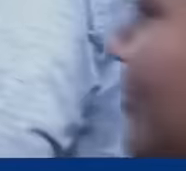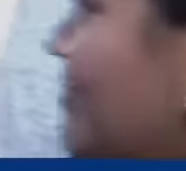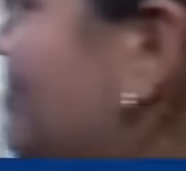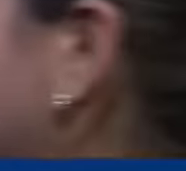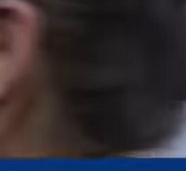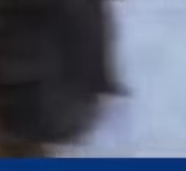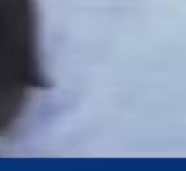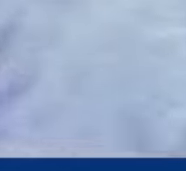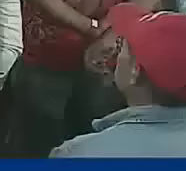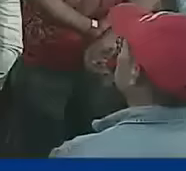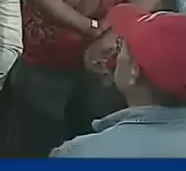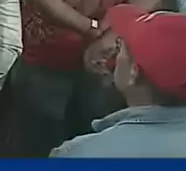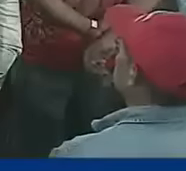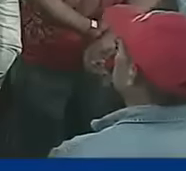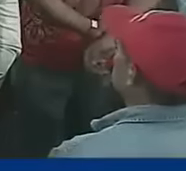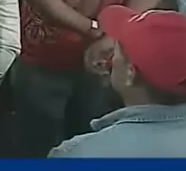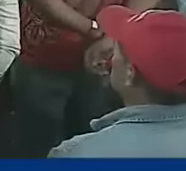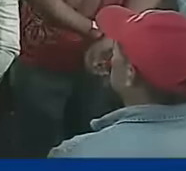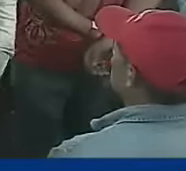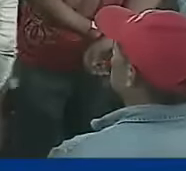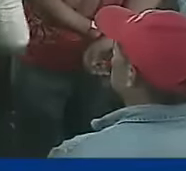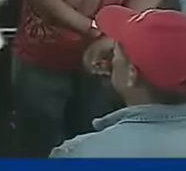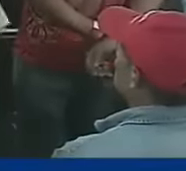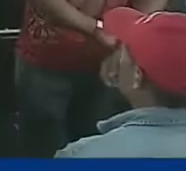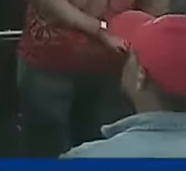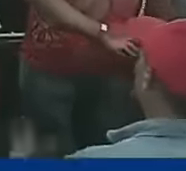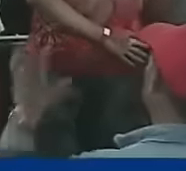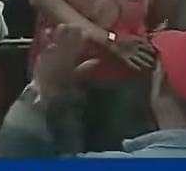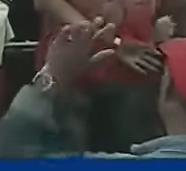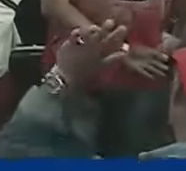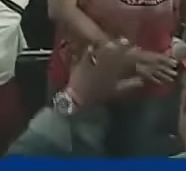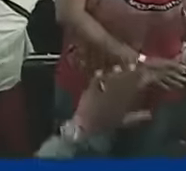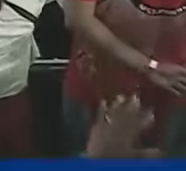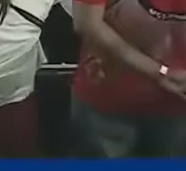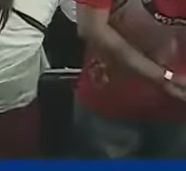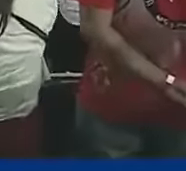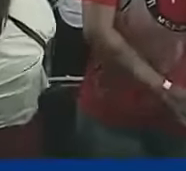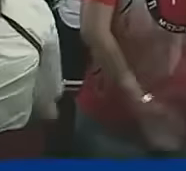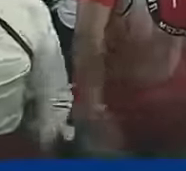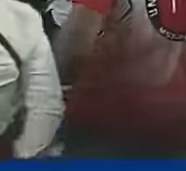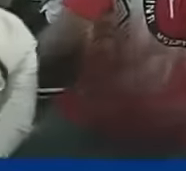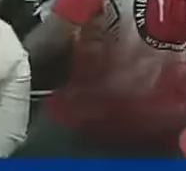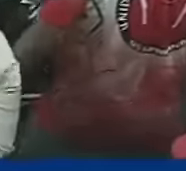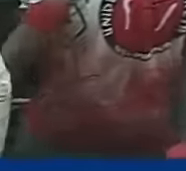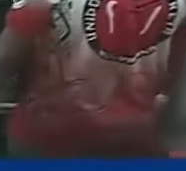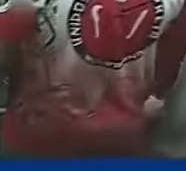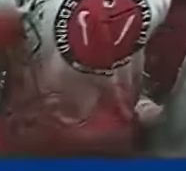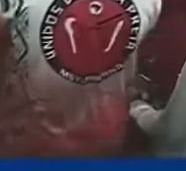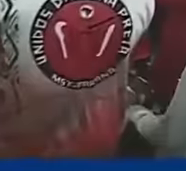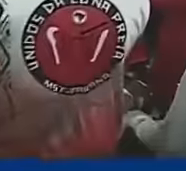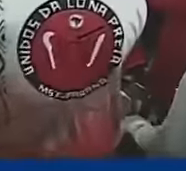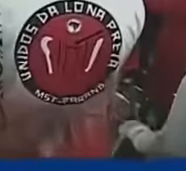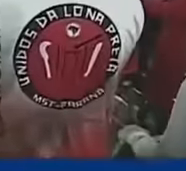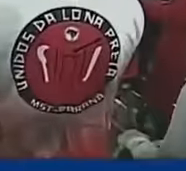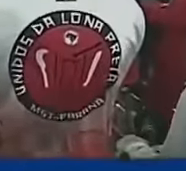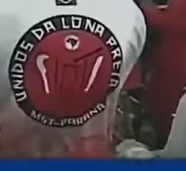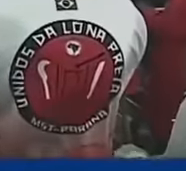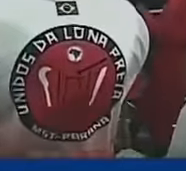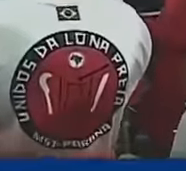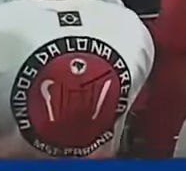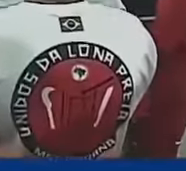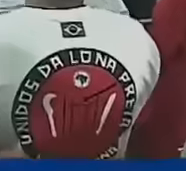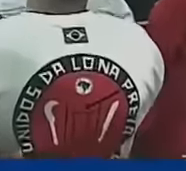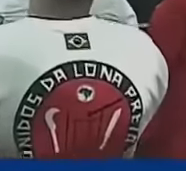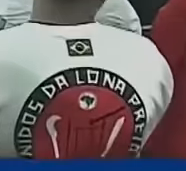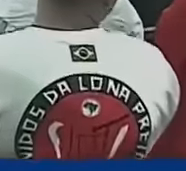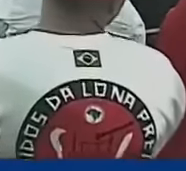estas anécdotas, estas experiencias en torno a lo que es el Sistema Nacional Electoral, el Consejo Nacional Electoral, el